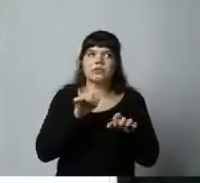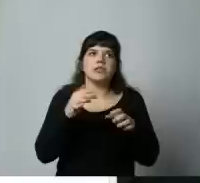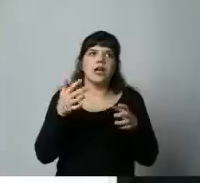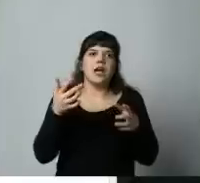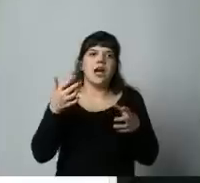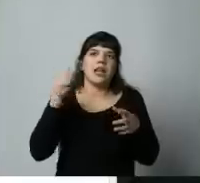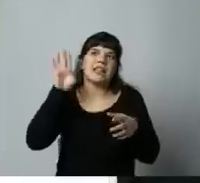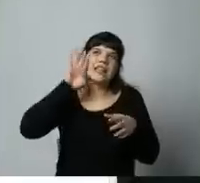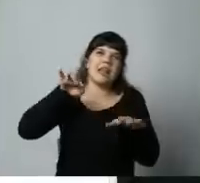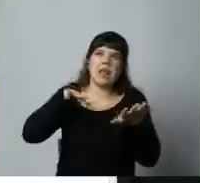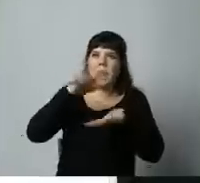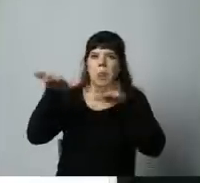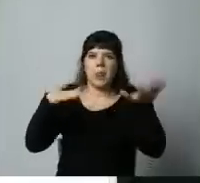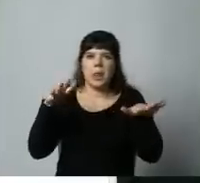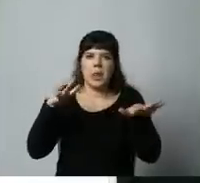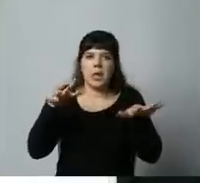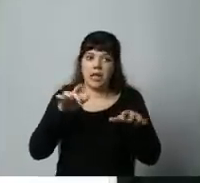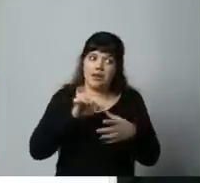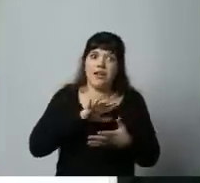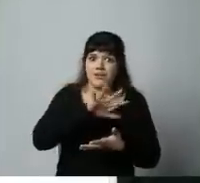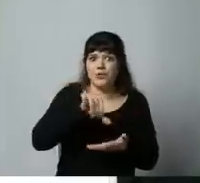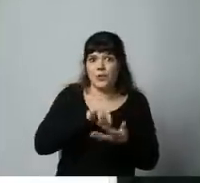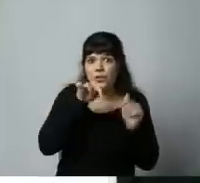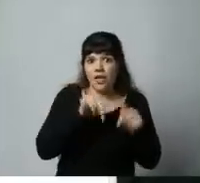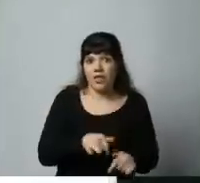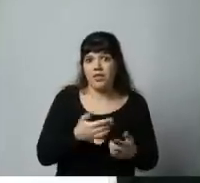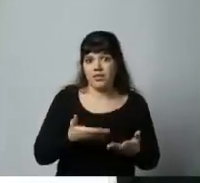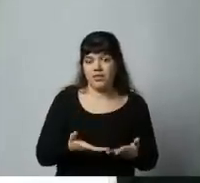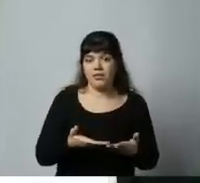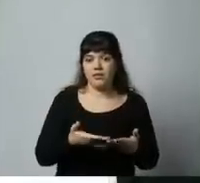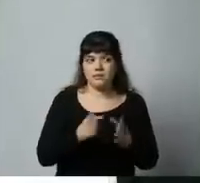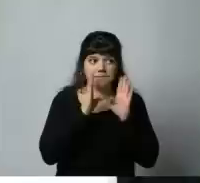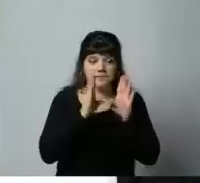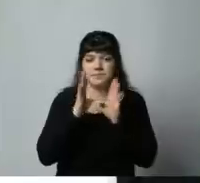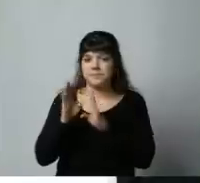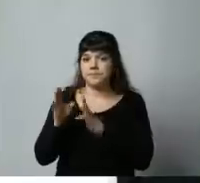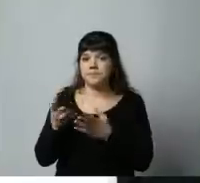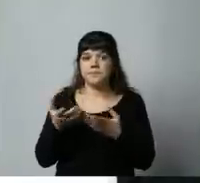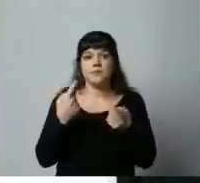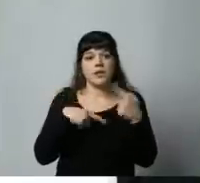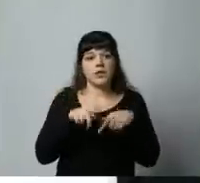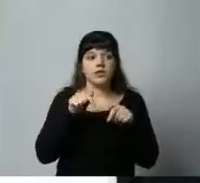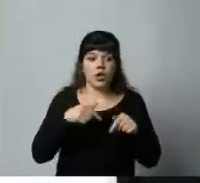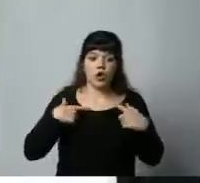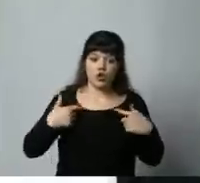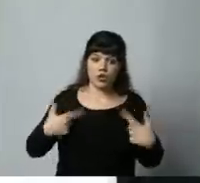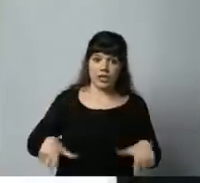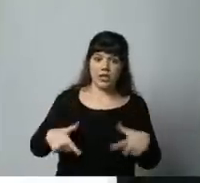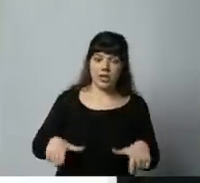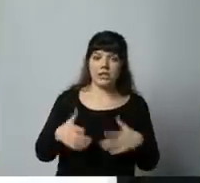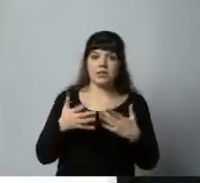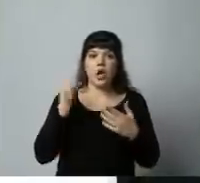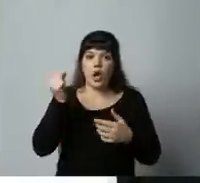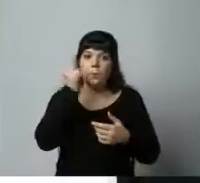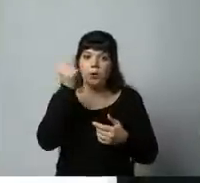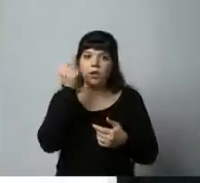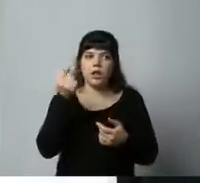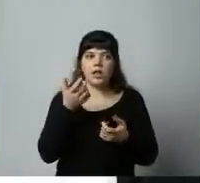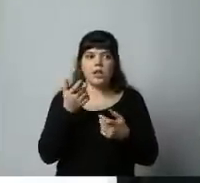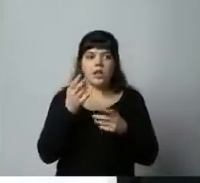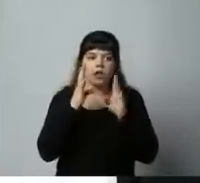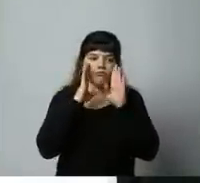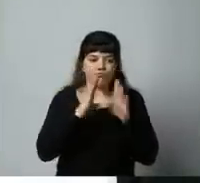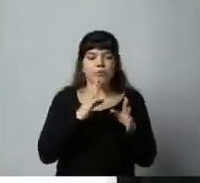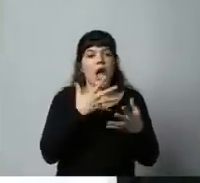verdad está en la ciudad y para nosotros desde desde la intendencia Lo importante es poder